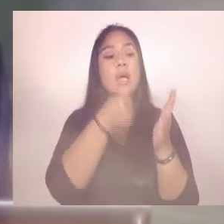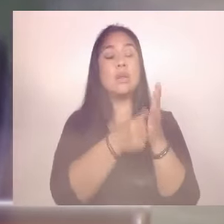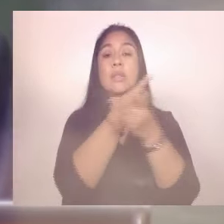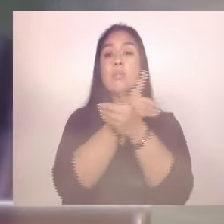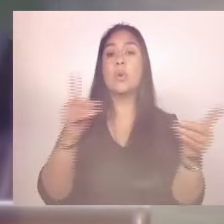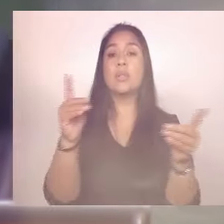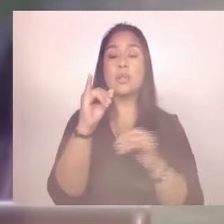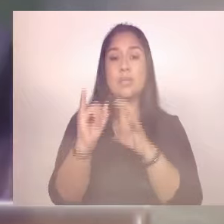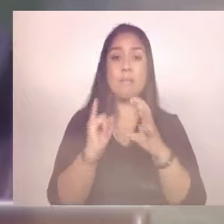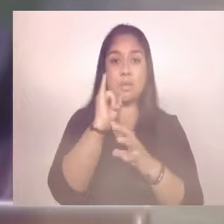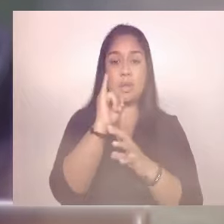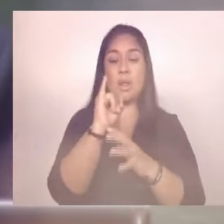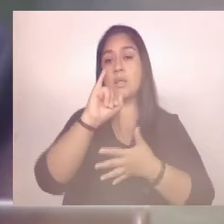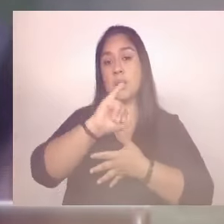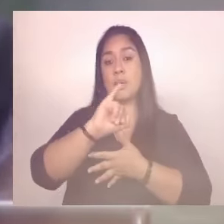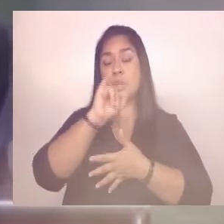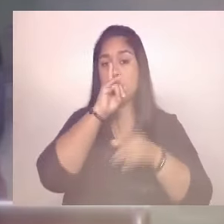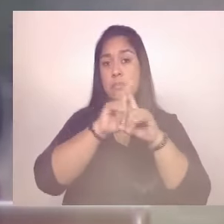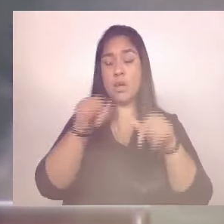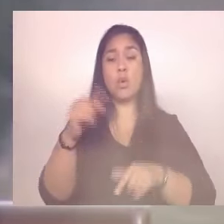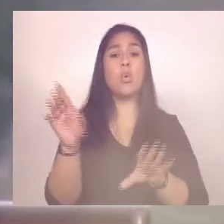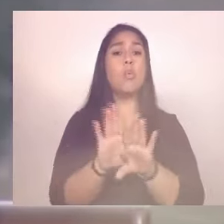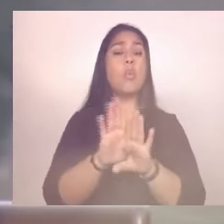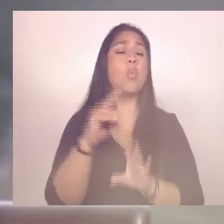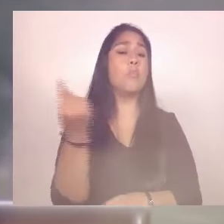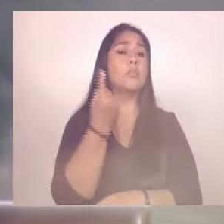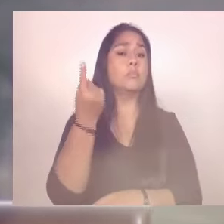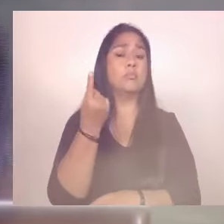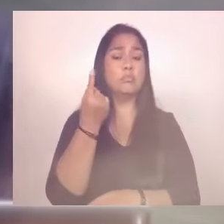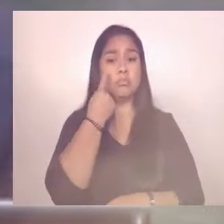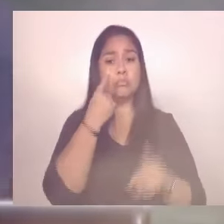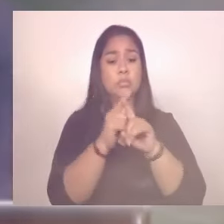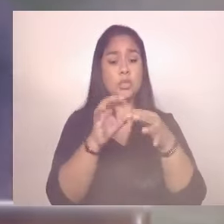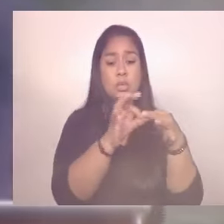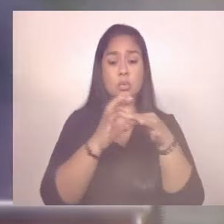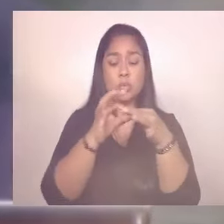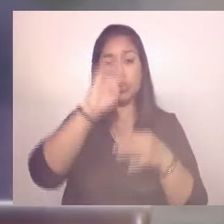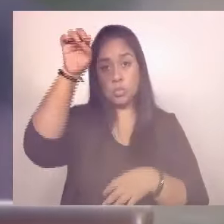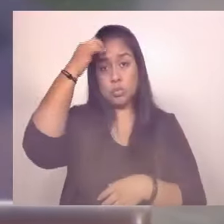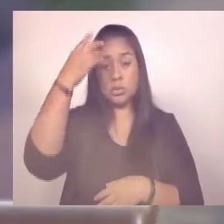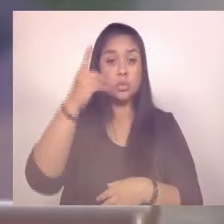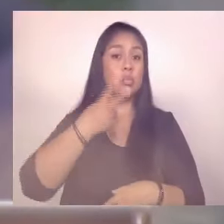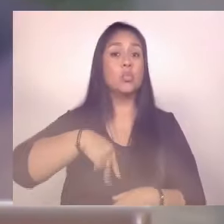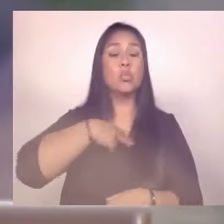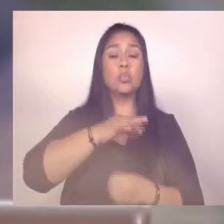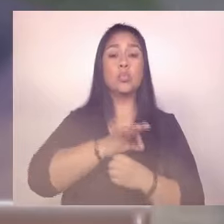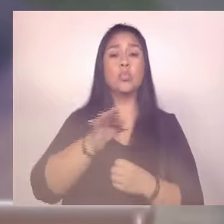Democrática Interamericana y como un principio fundamental de la organización política de nuestros